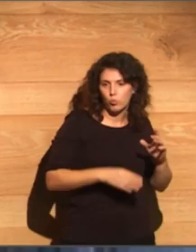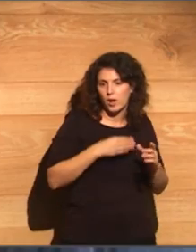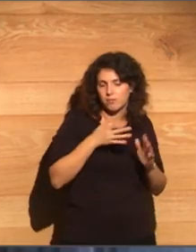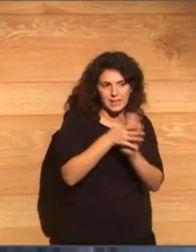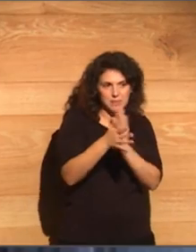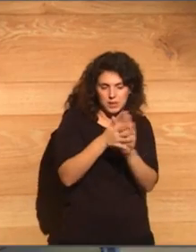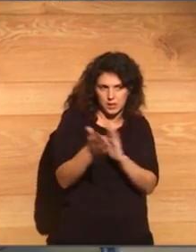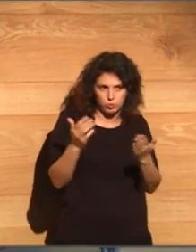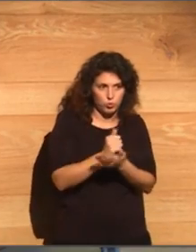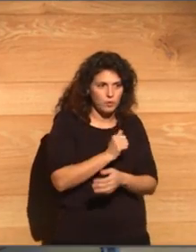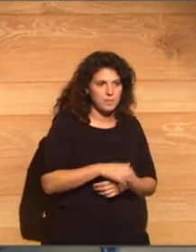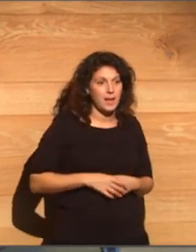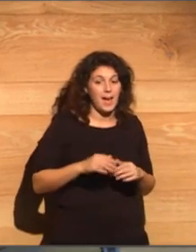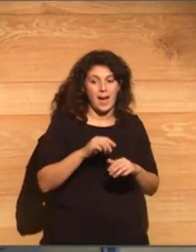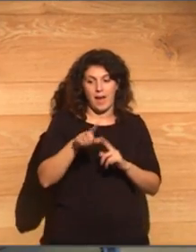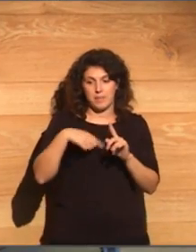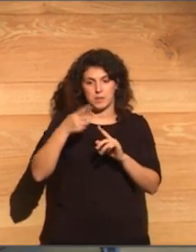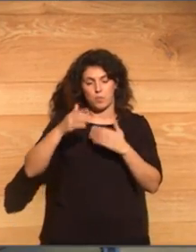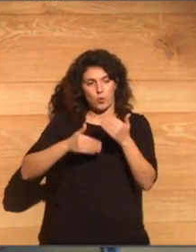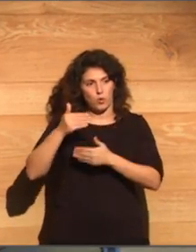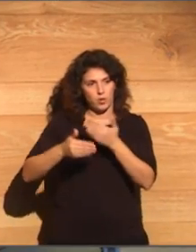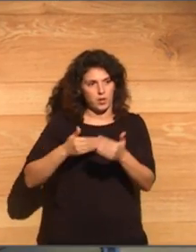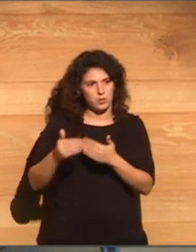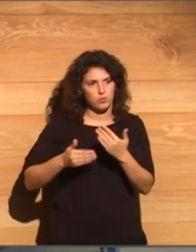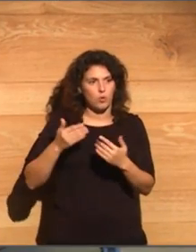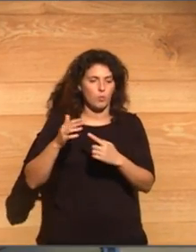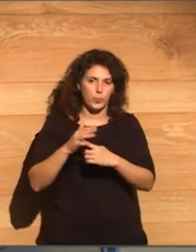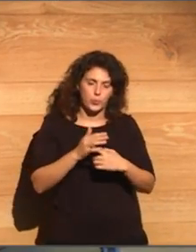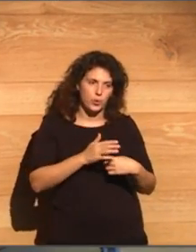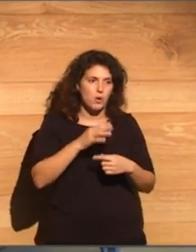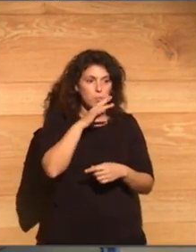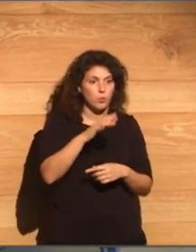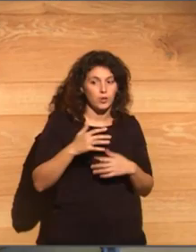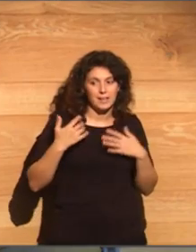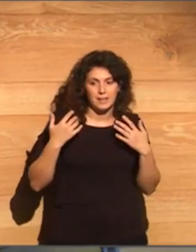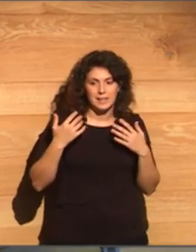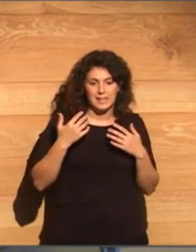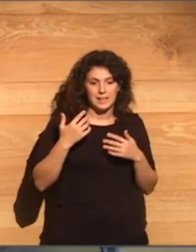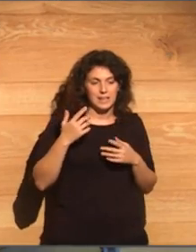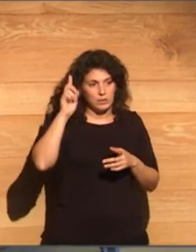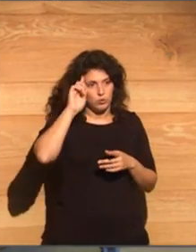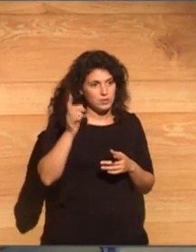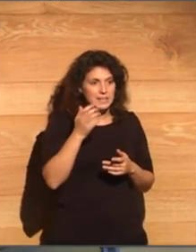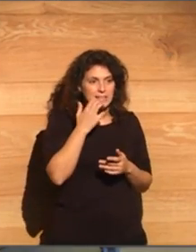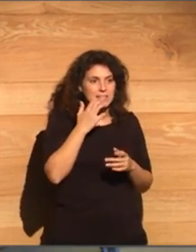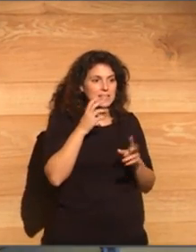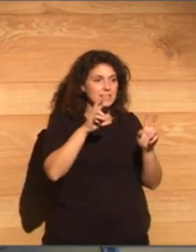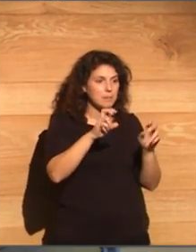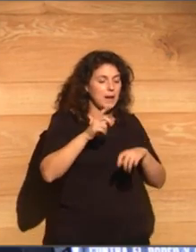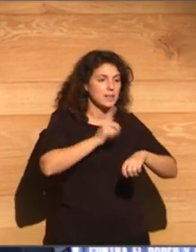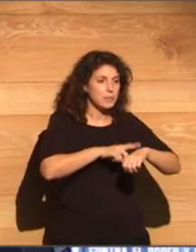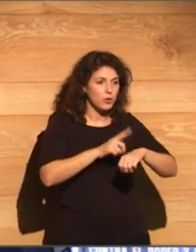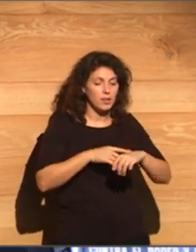en un proceso de miserabilización constante, porque ni siquiera es el contemporizador que dice daos la